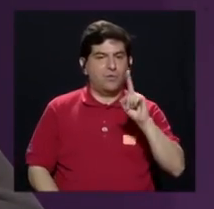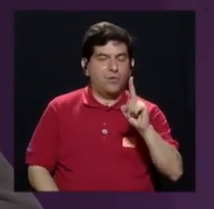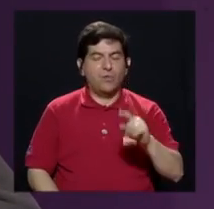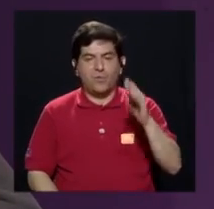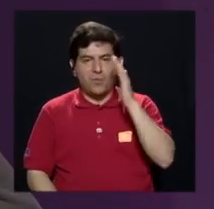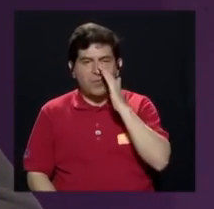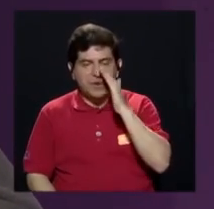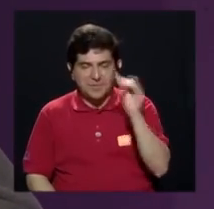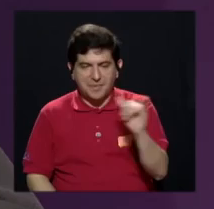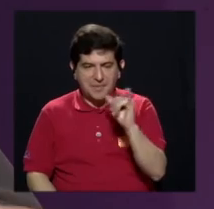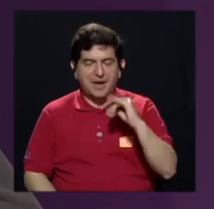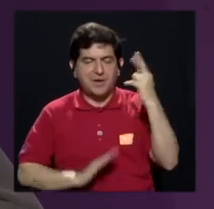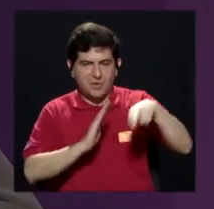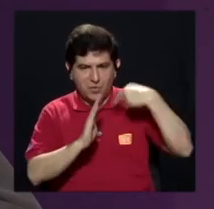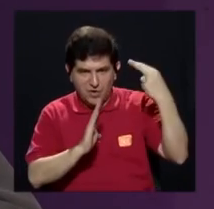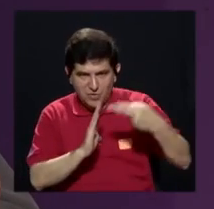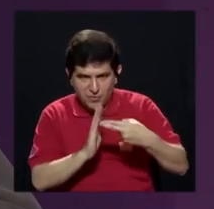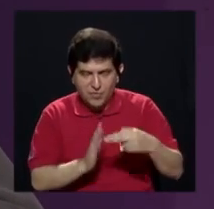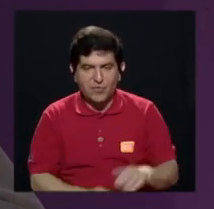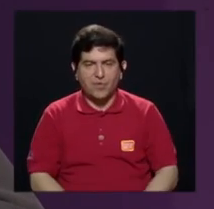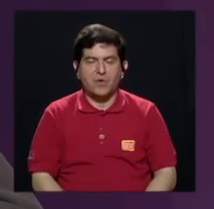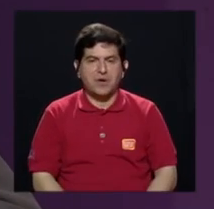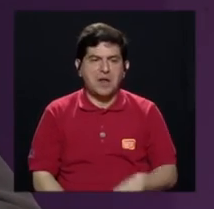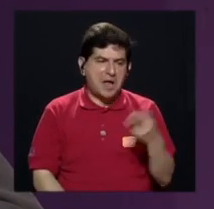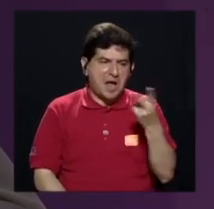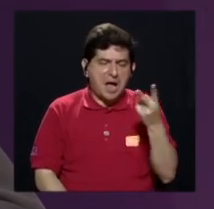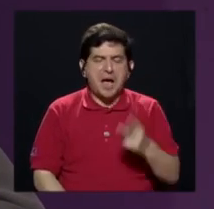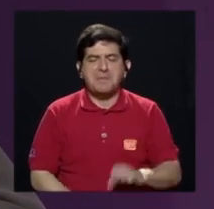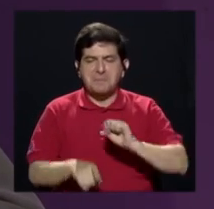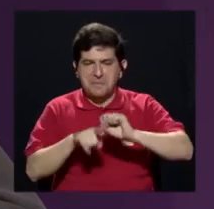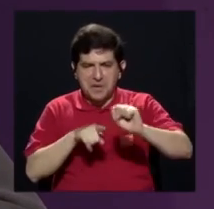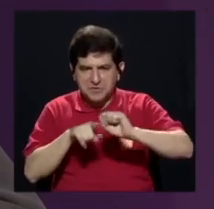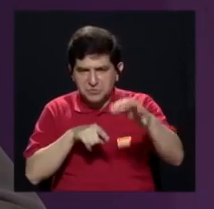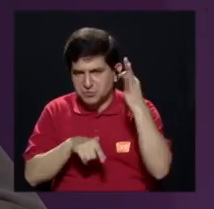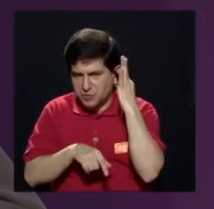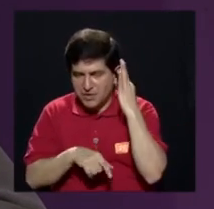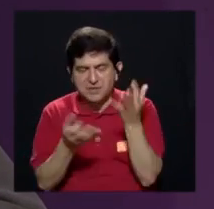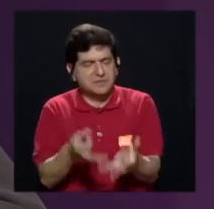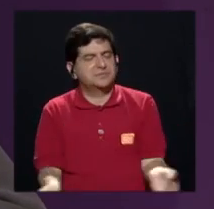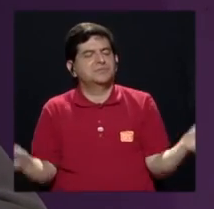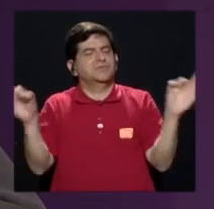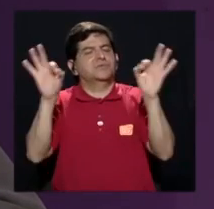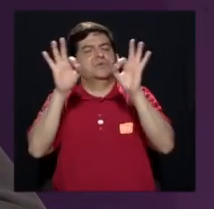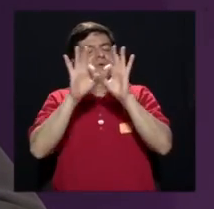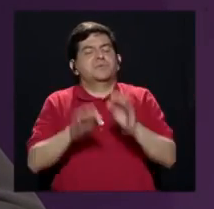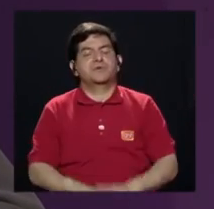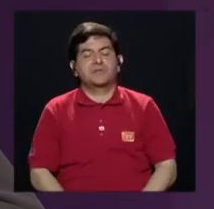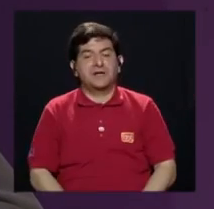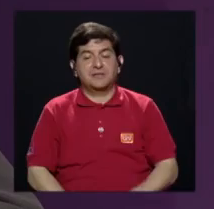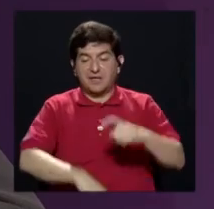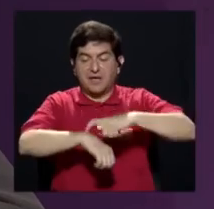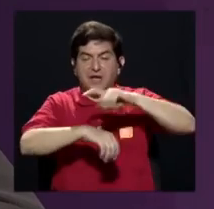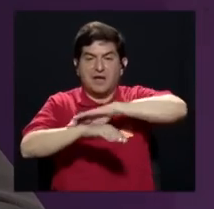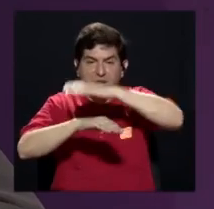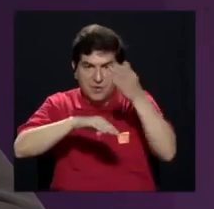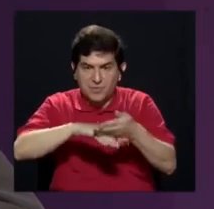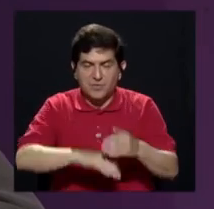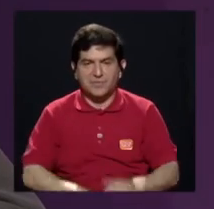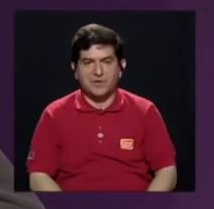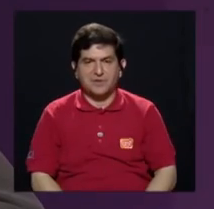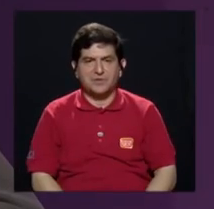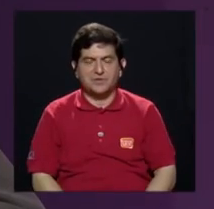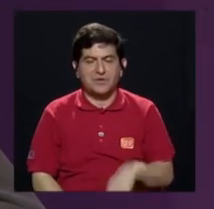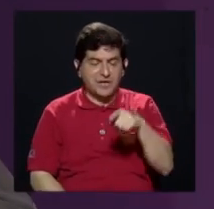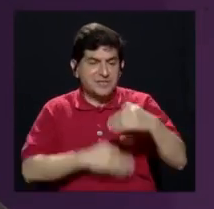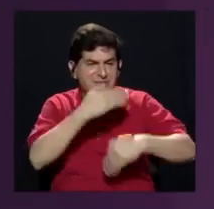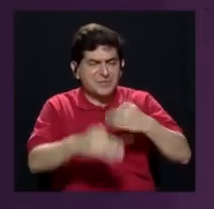cuando nace un hijo es decir de la suegra paterna la suegra materna son elementos fundamentales para enfrentar la maternidad la cigüeña no es